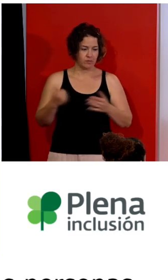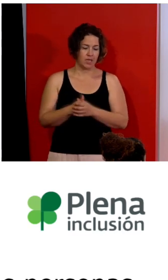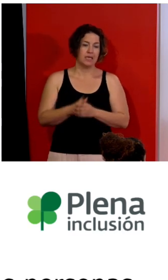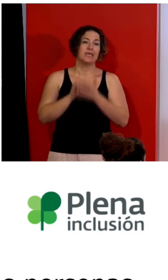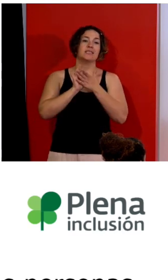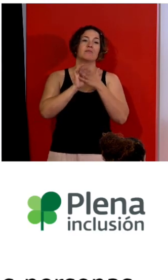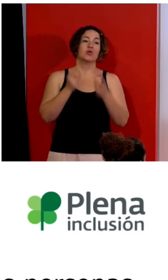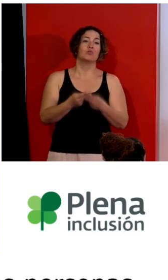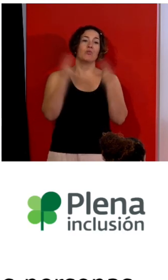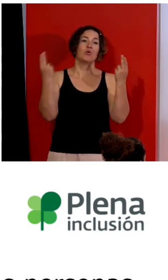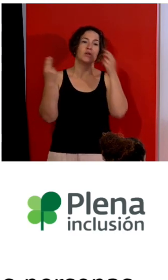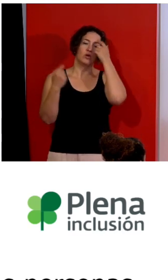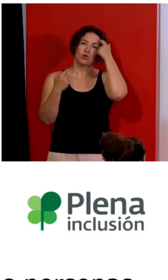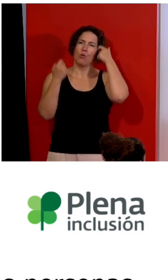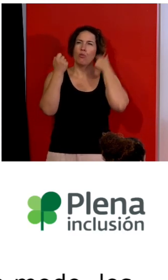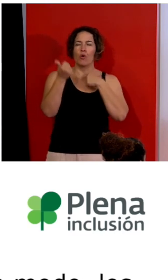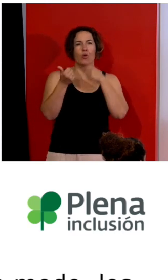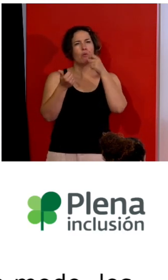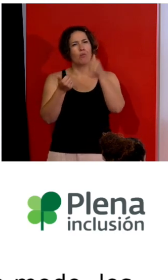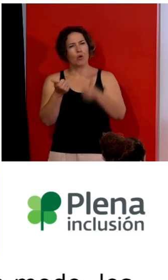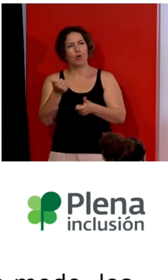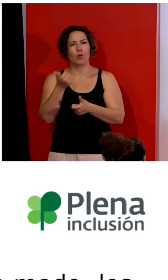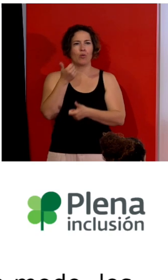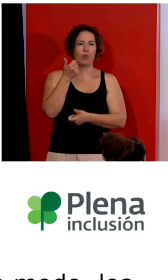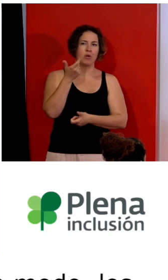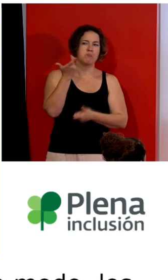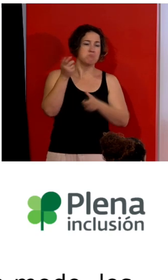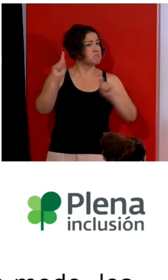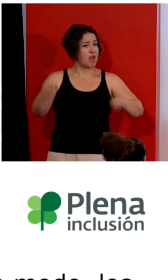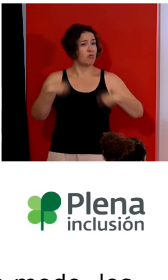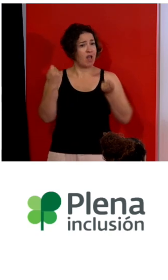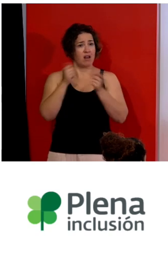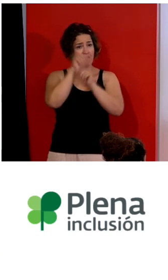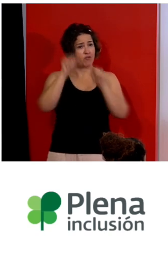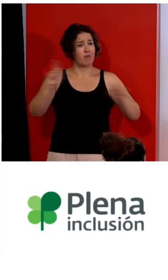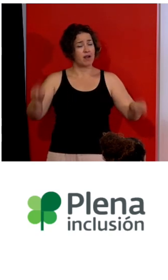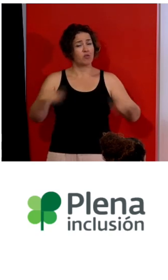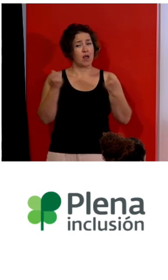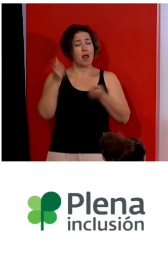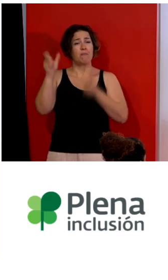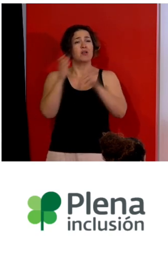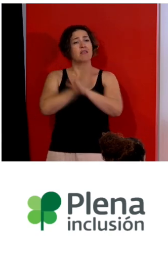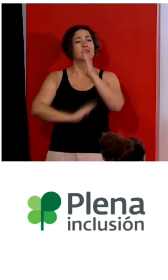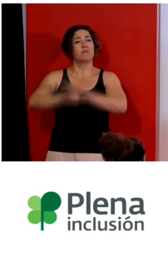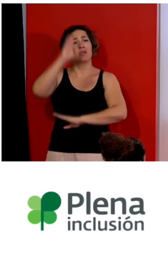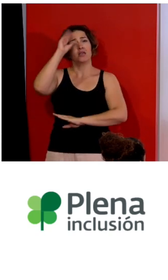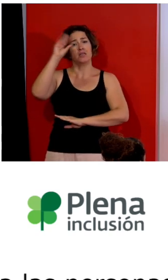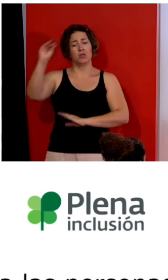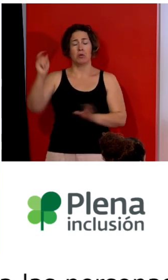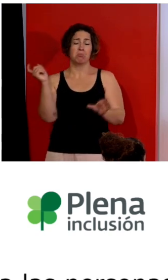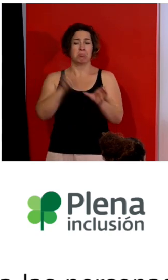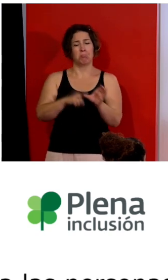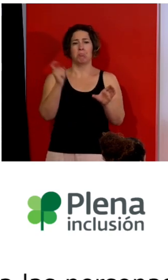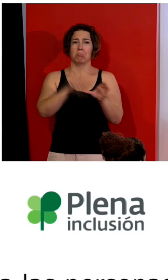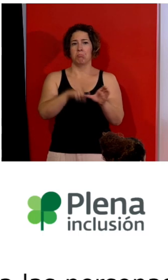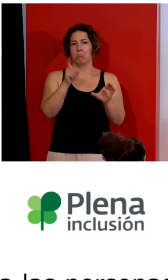servicios públicos van incorporando progresivamente y de modo natural a las personas con discapacidad intelectual